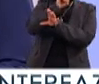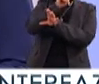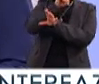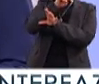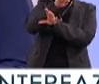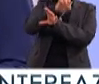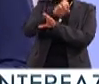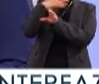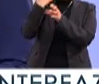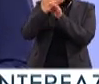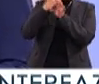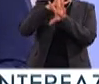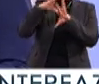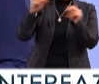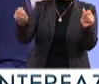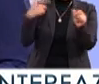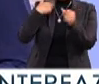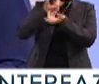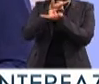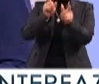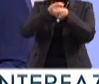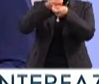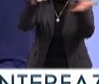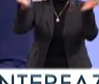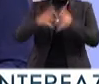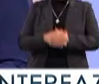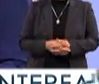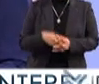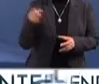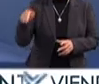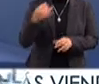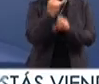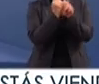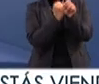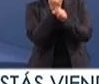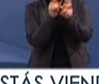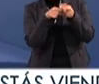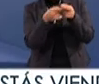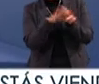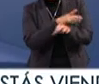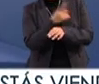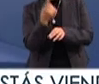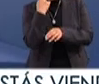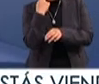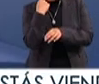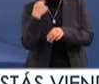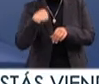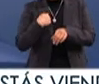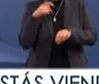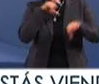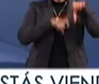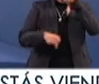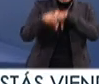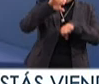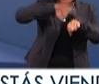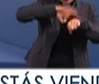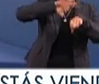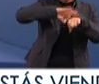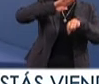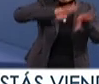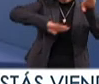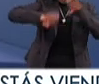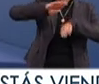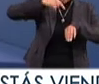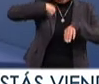entonces bueno este reportaje nace porque bueno yo soy química farmacobióloga